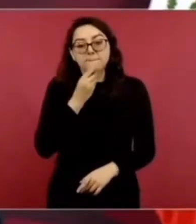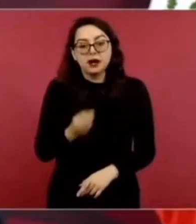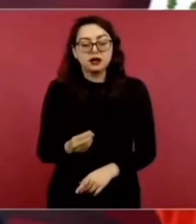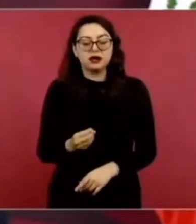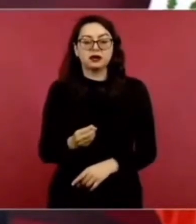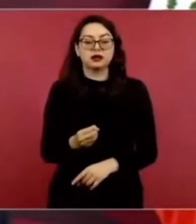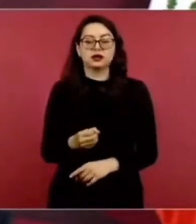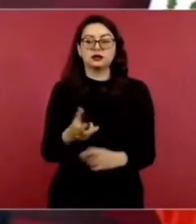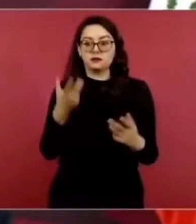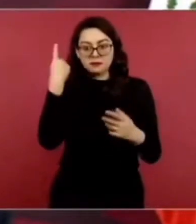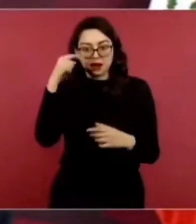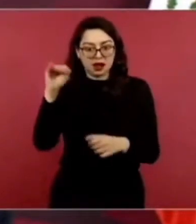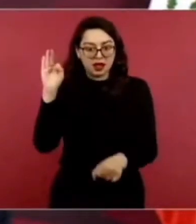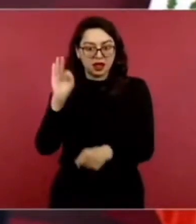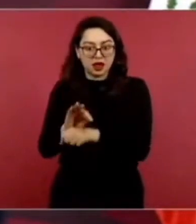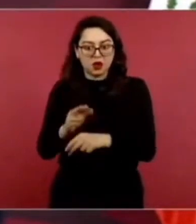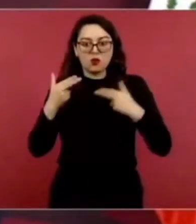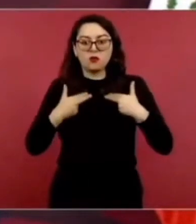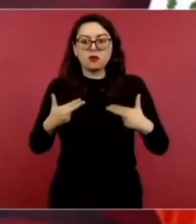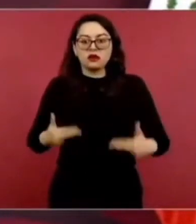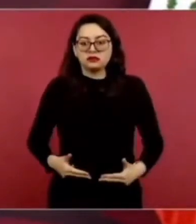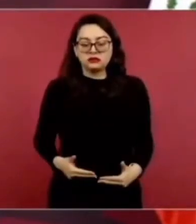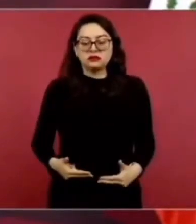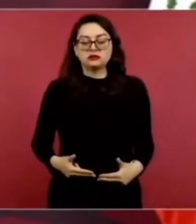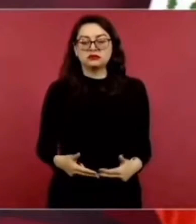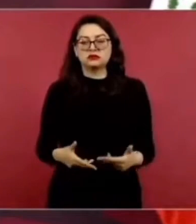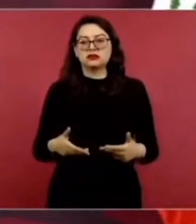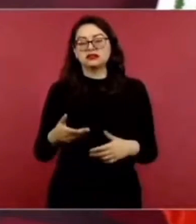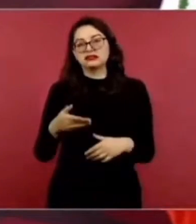pues aunque esté difícil el camino,